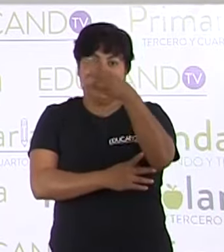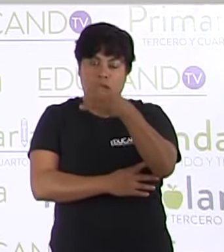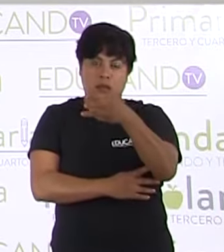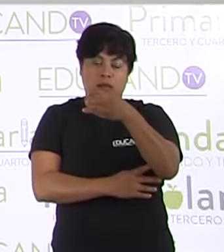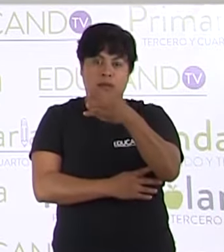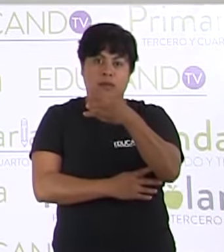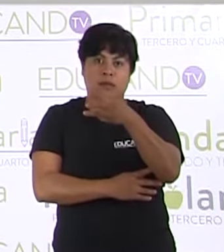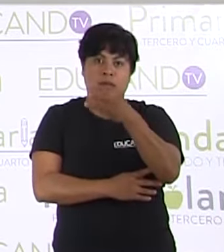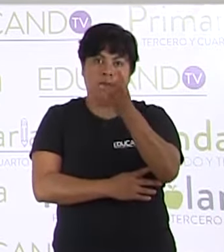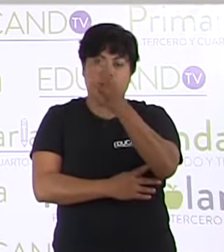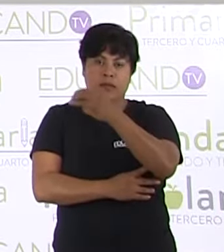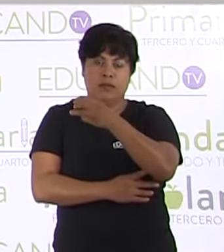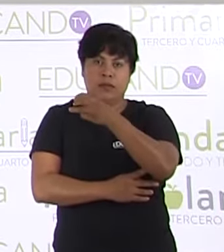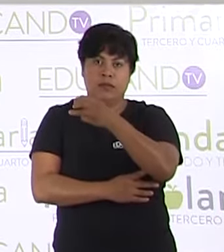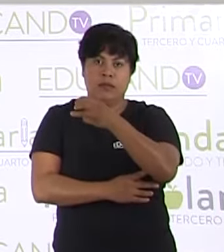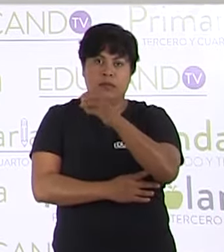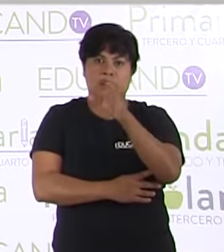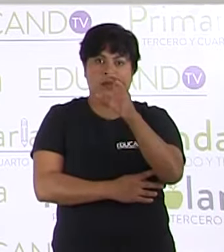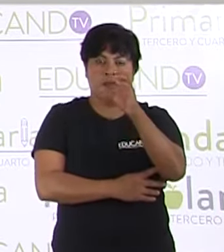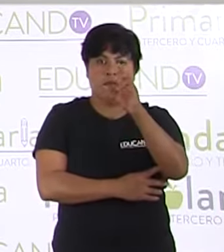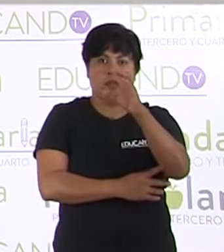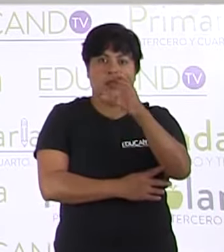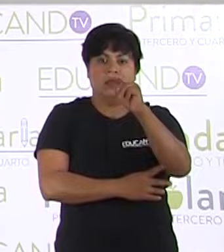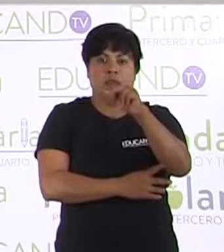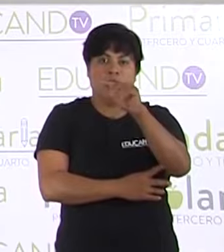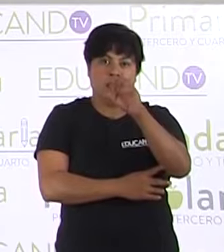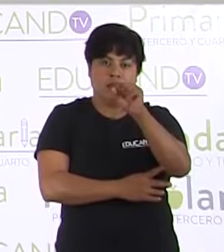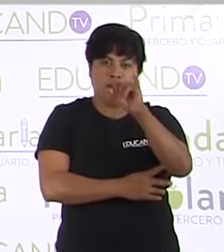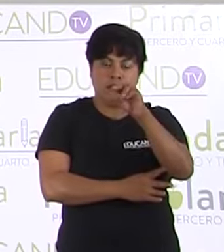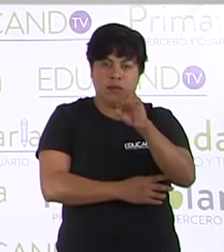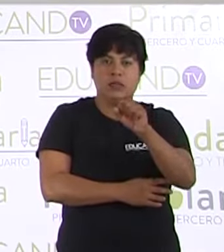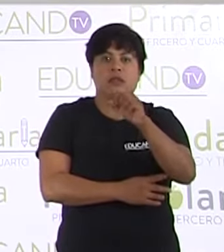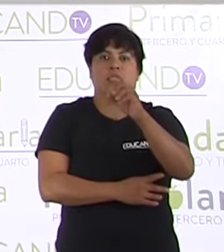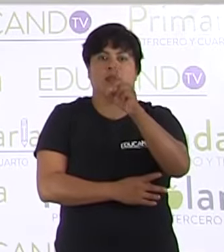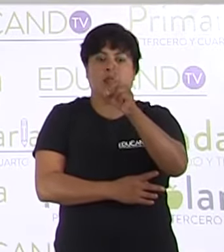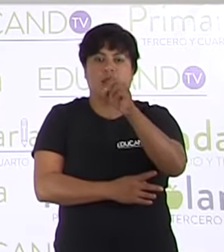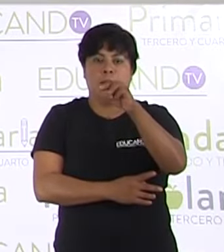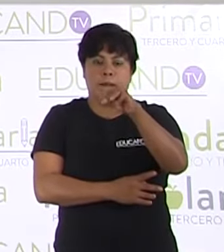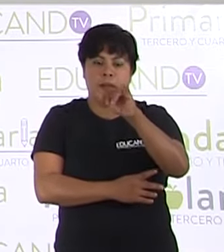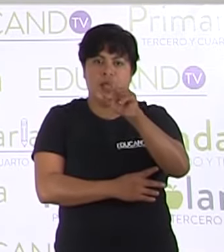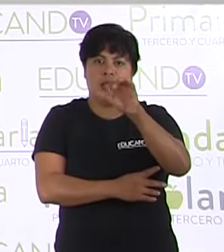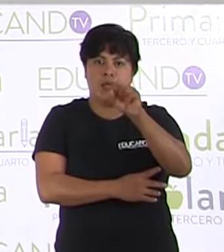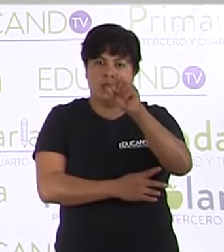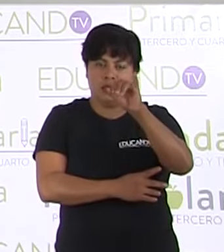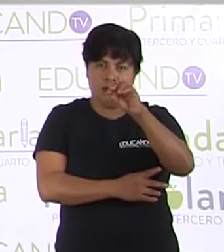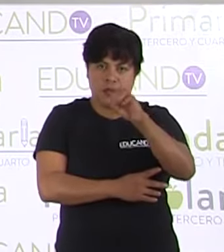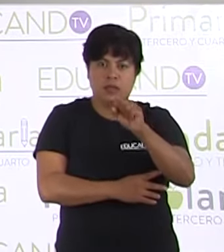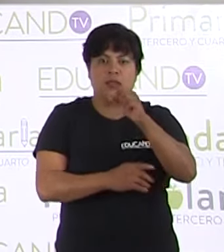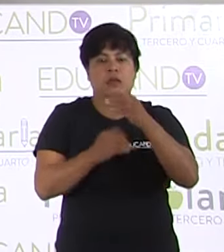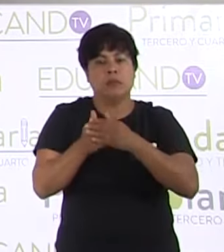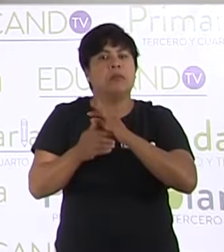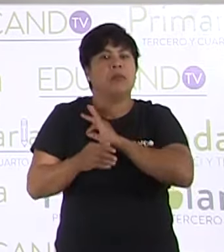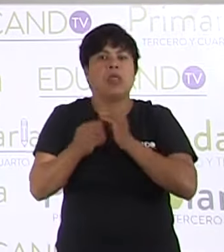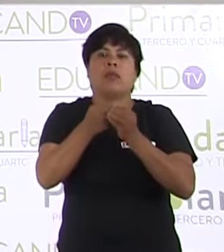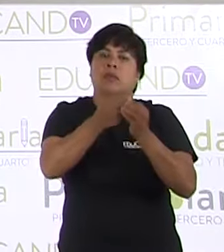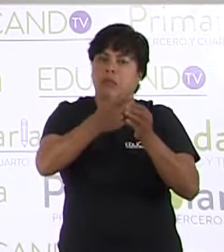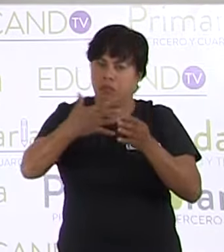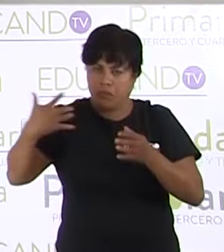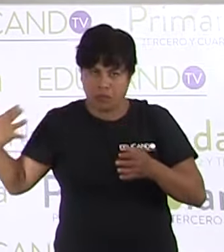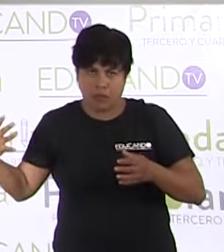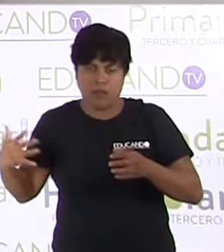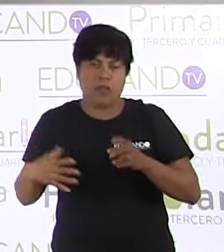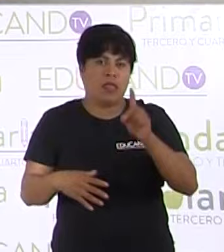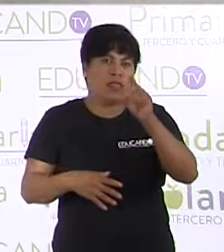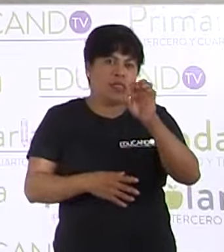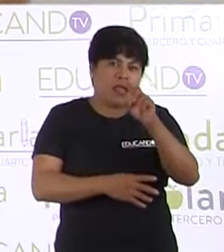dígito perdón el segundo dígito a la centésima el tercer dígito a las milésimas y podemos seguir no a las 10